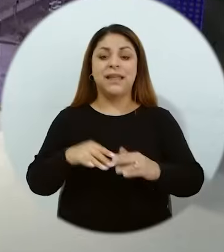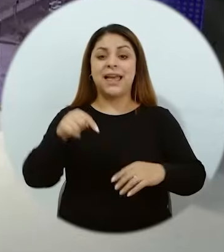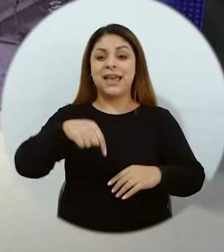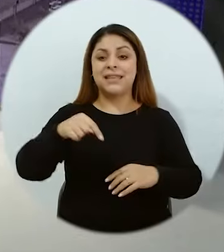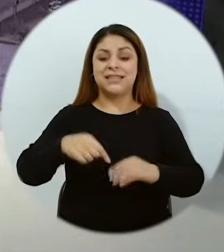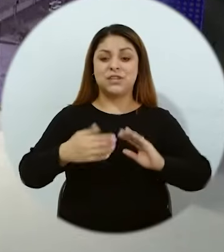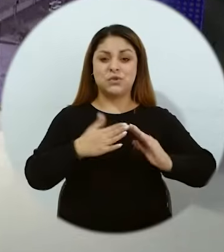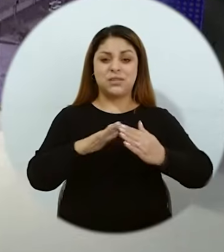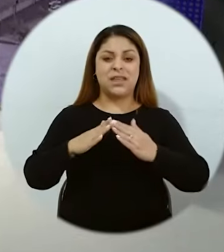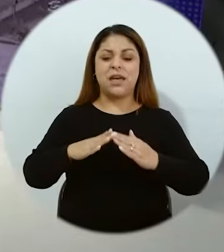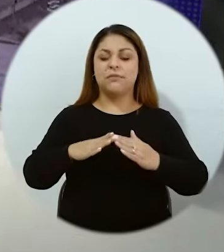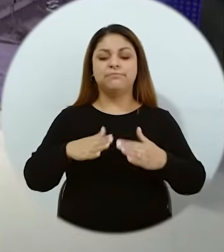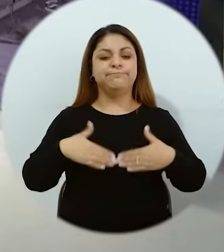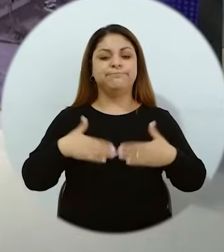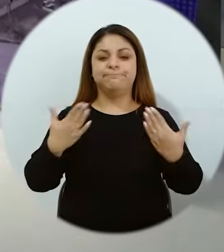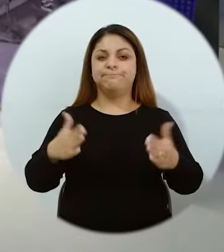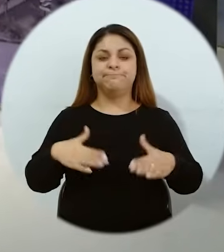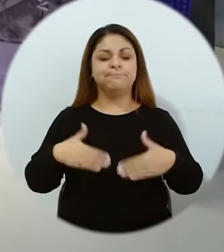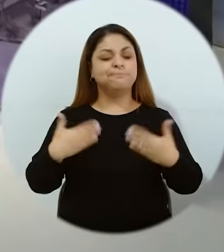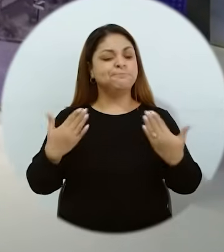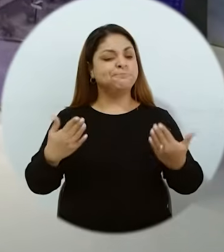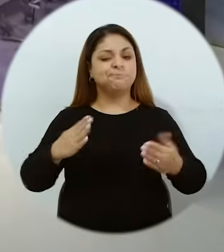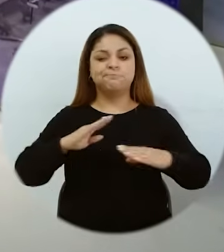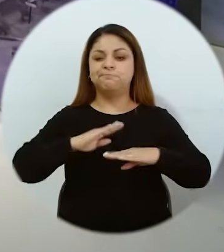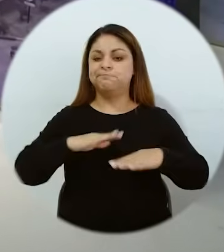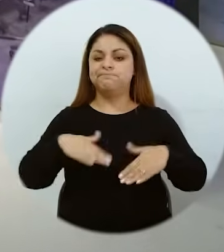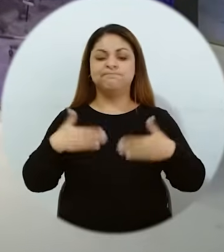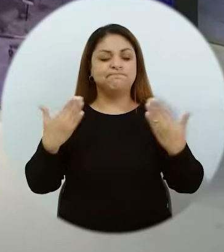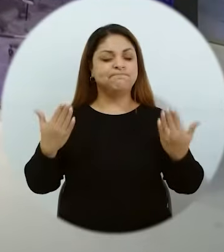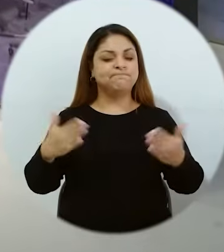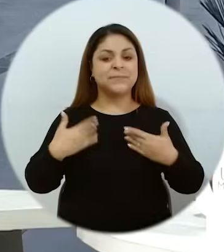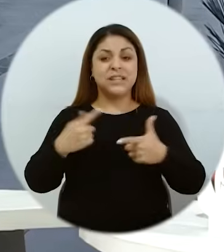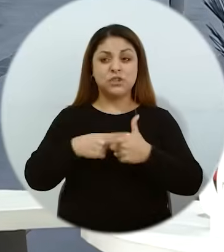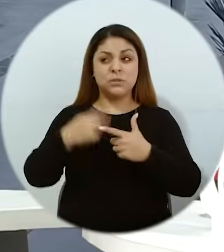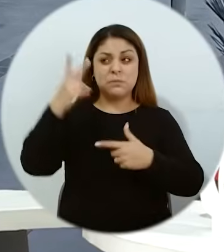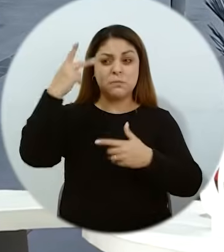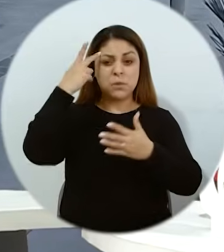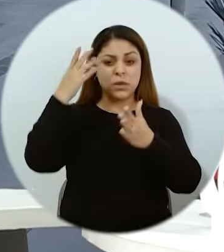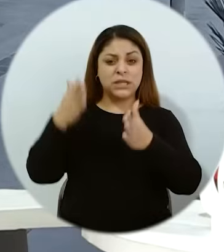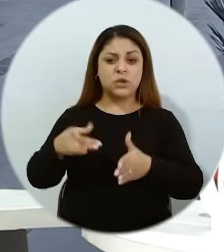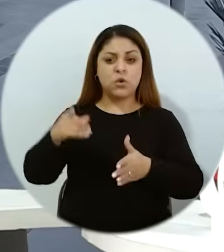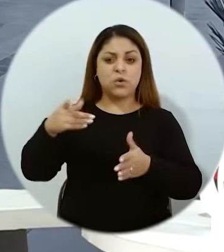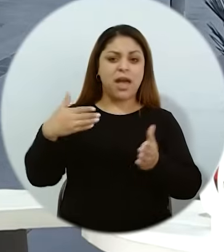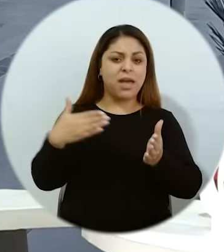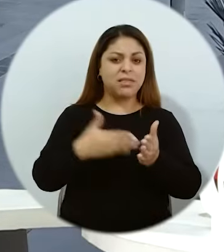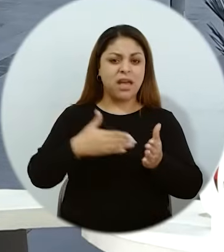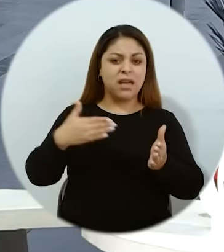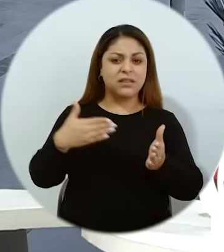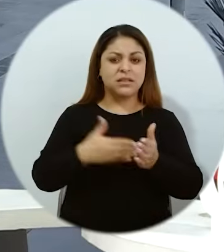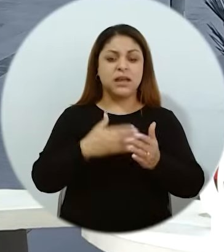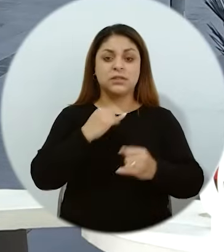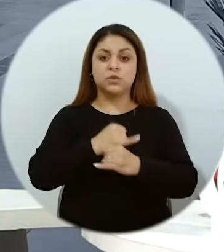una sociedad de descontentos. Y en la sociedad de descontentos los políticos que atacan